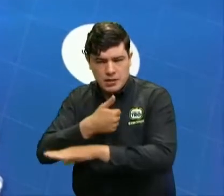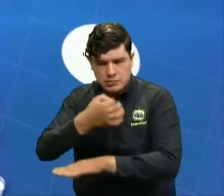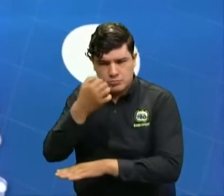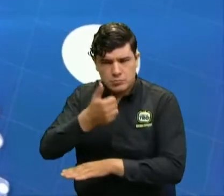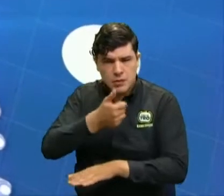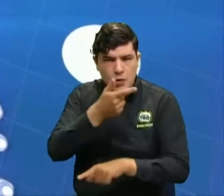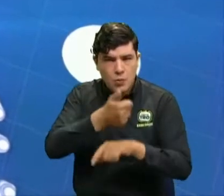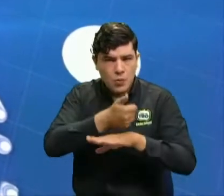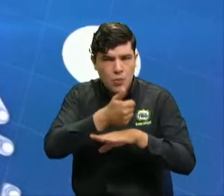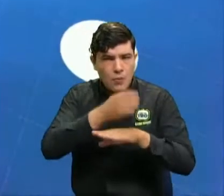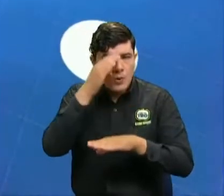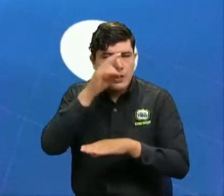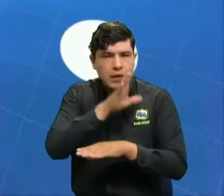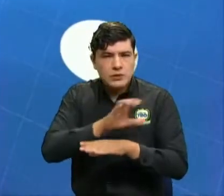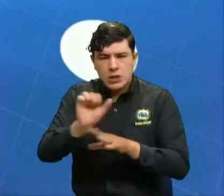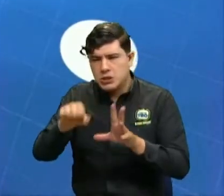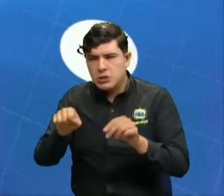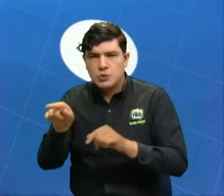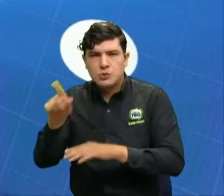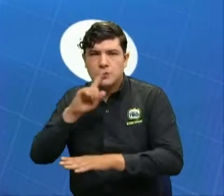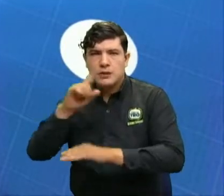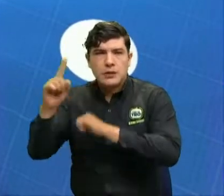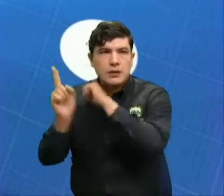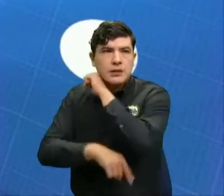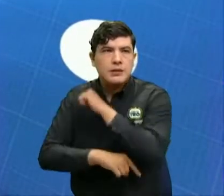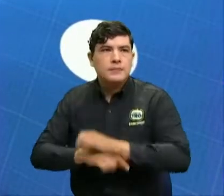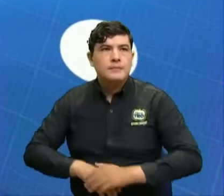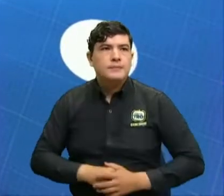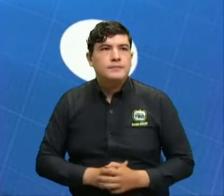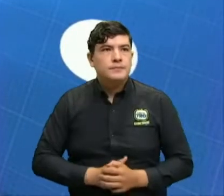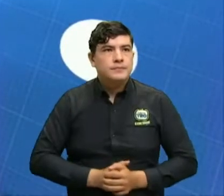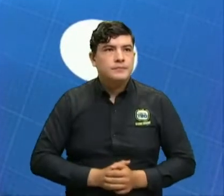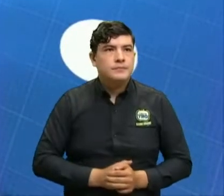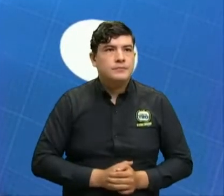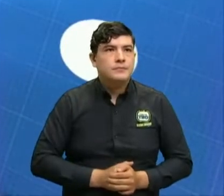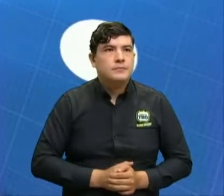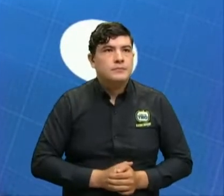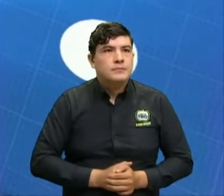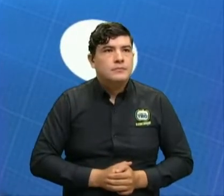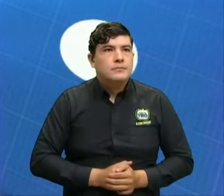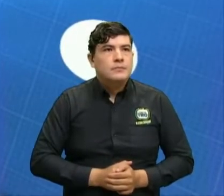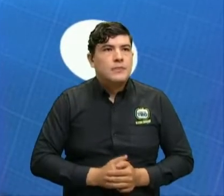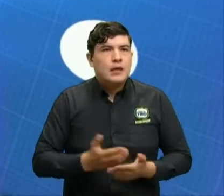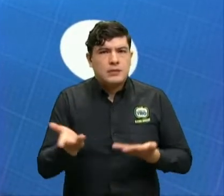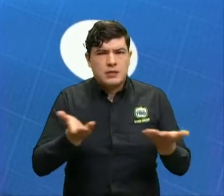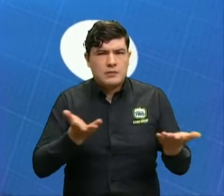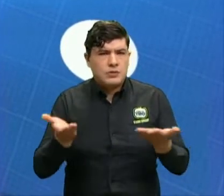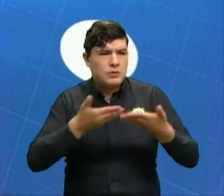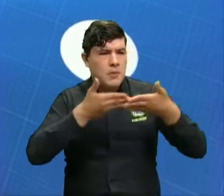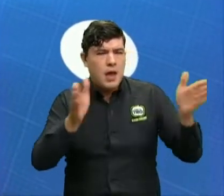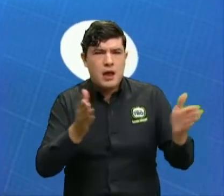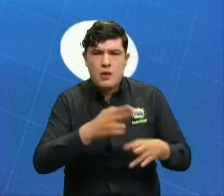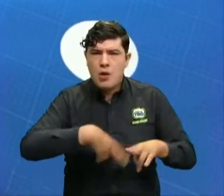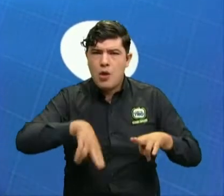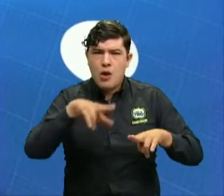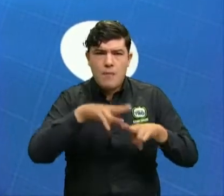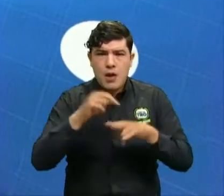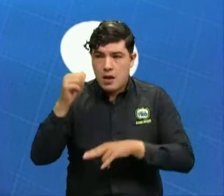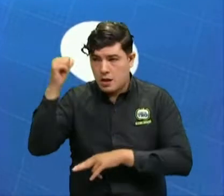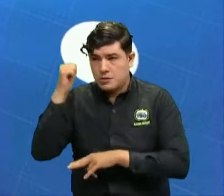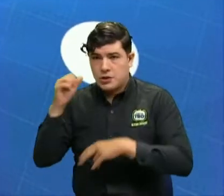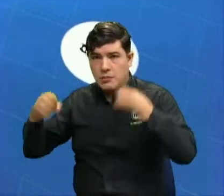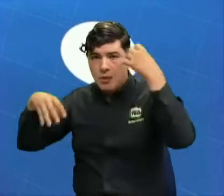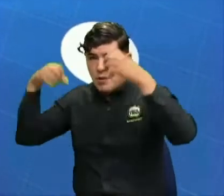no habían sancionado y están ofreciendo el servicio común y corriente sabiendo que el día de ayer había una